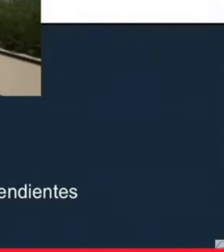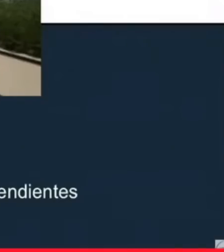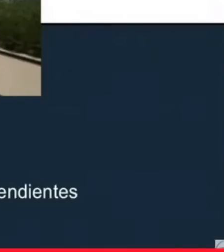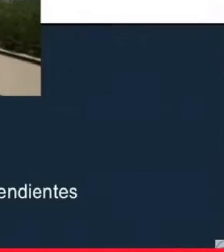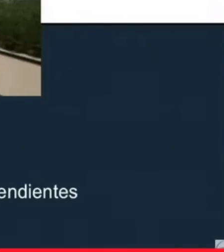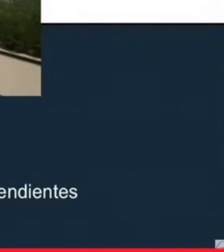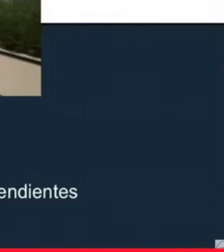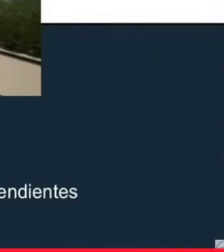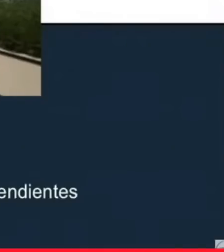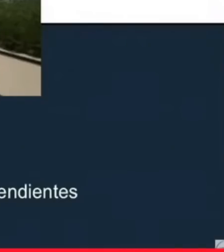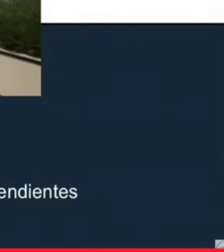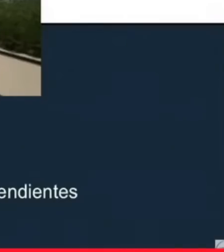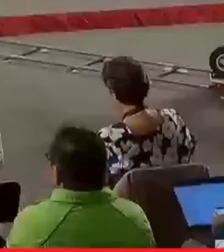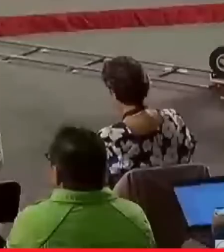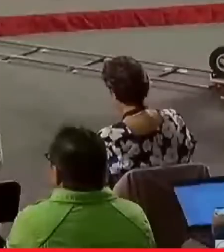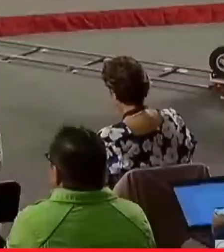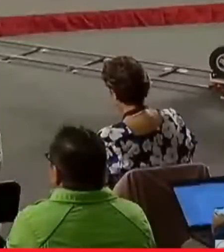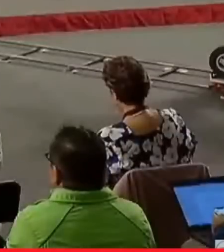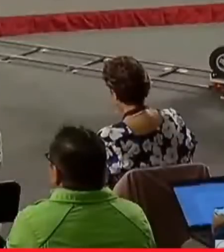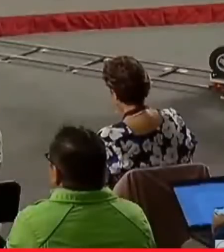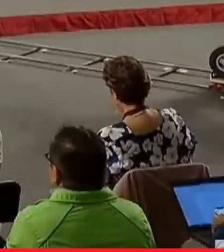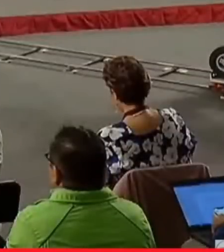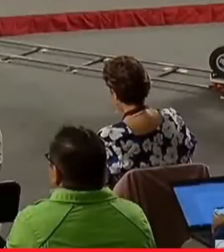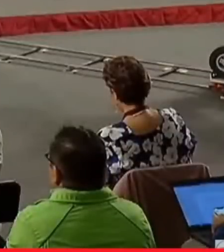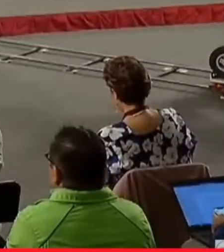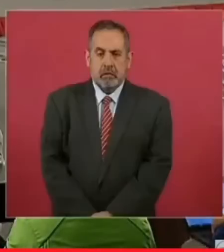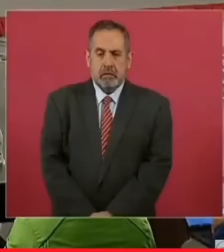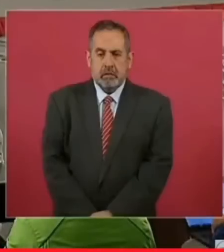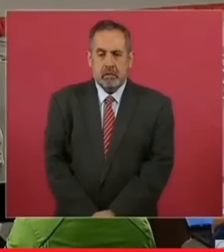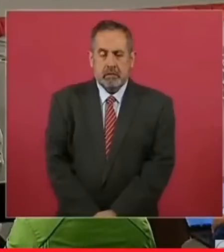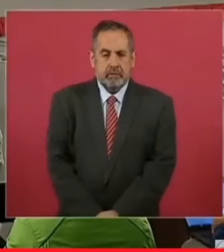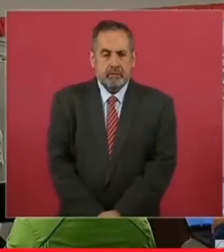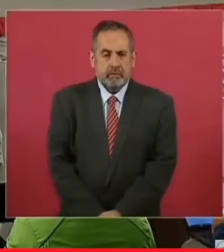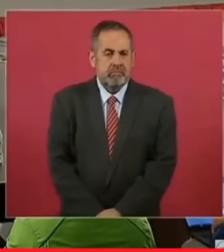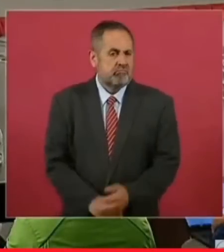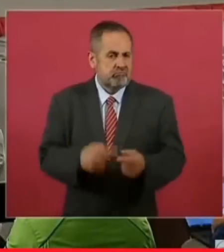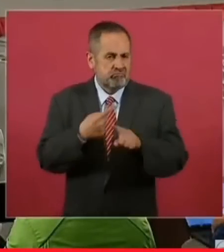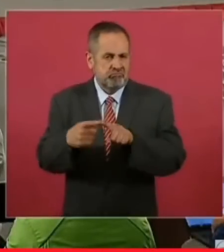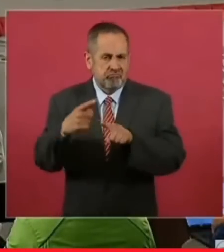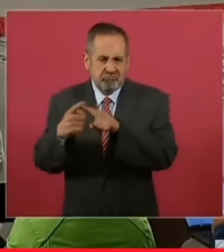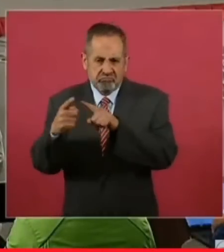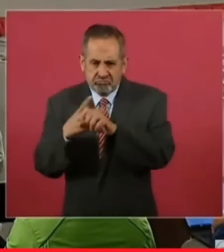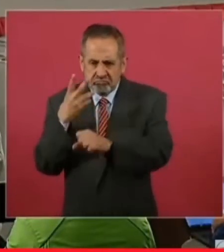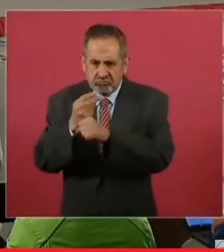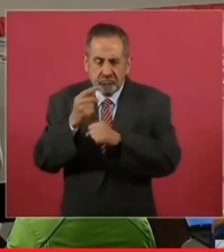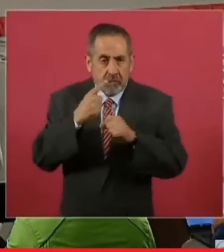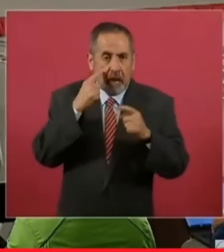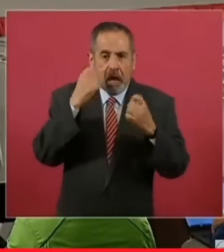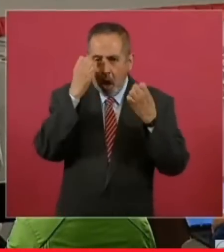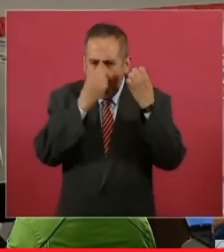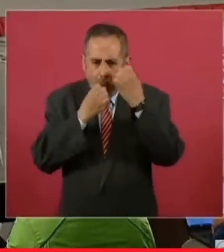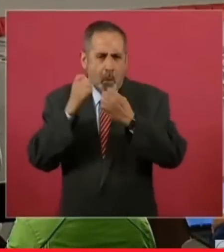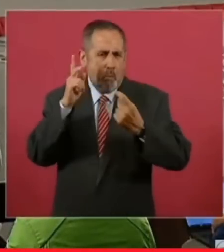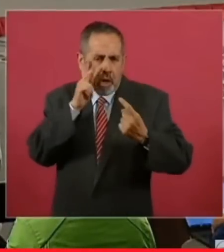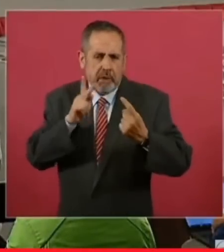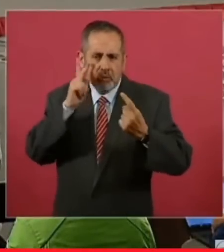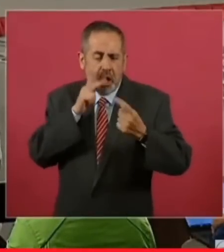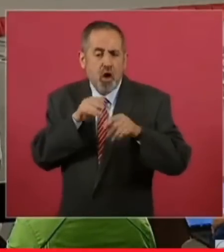con pendientes y en distintas condiciones meteorológicas y con distinto tipo de